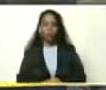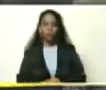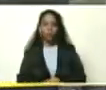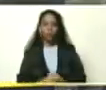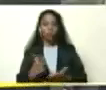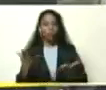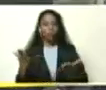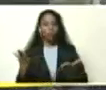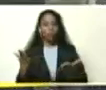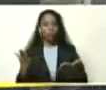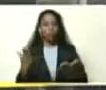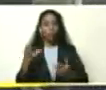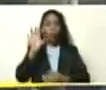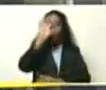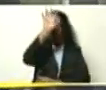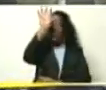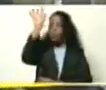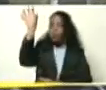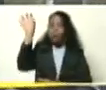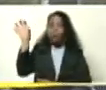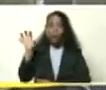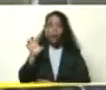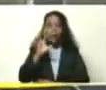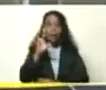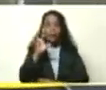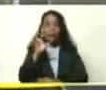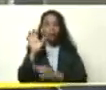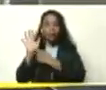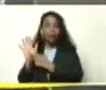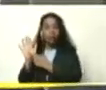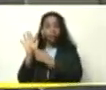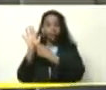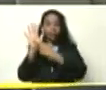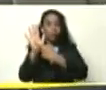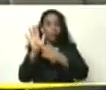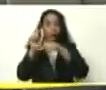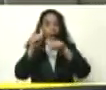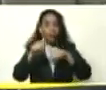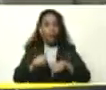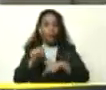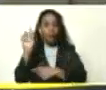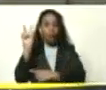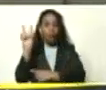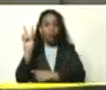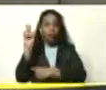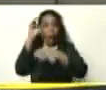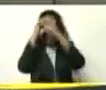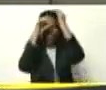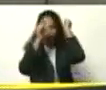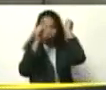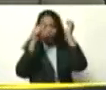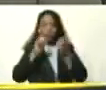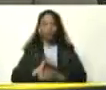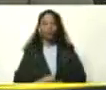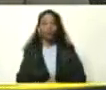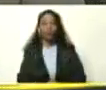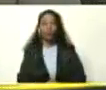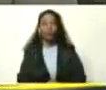de los países con representación en Venezuela,